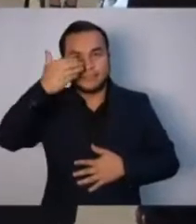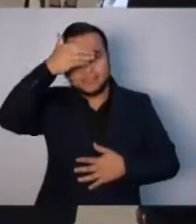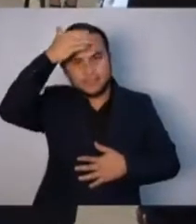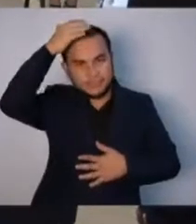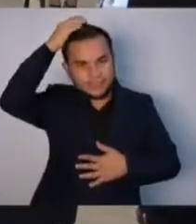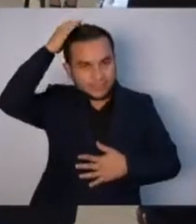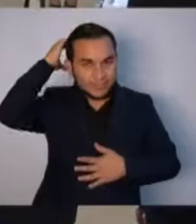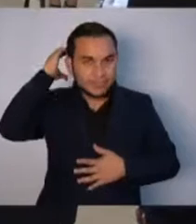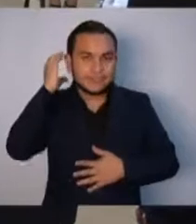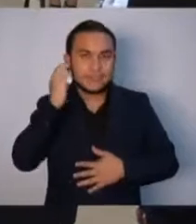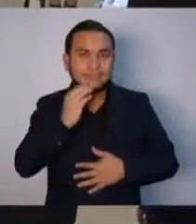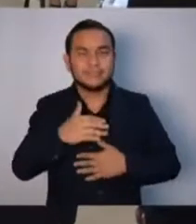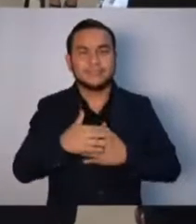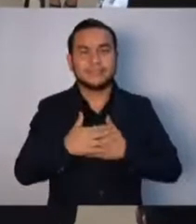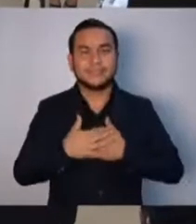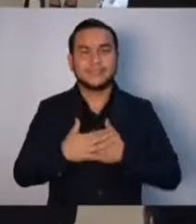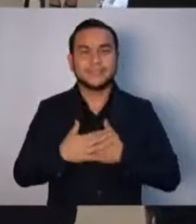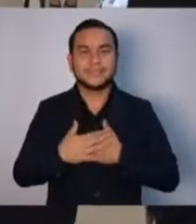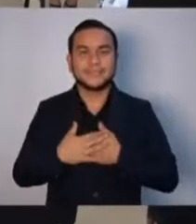nadie bukele